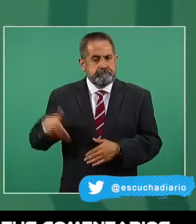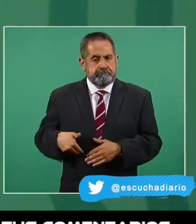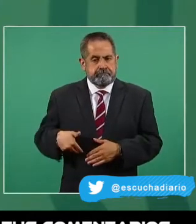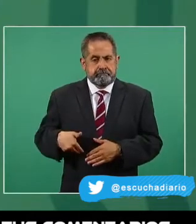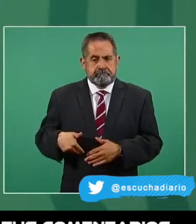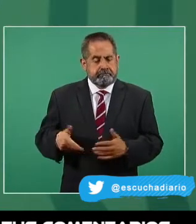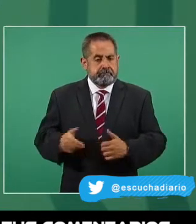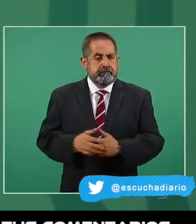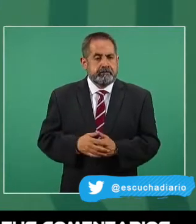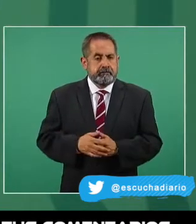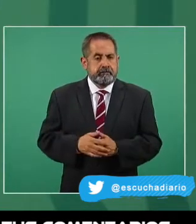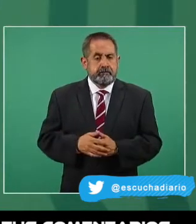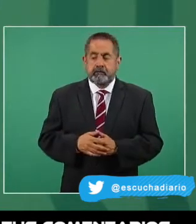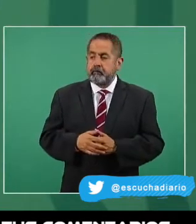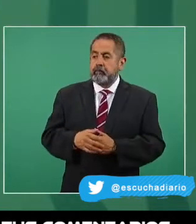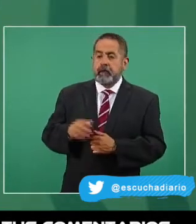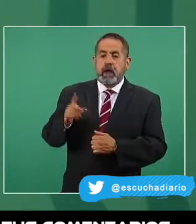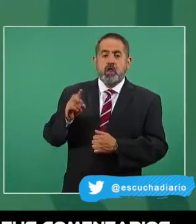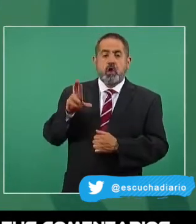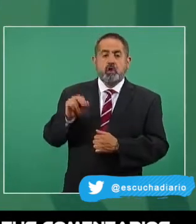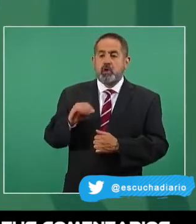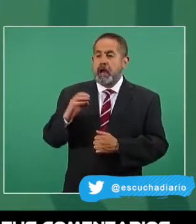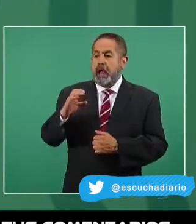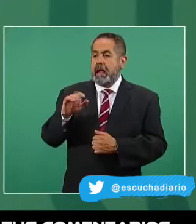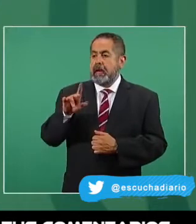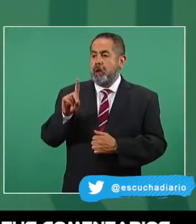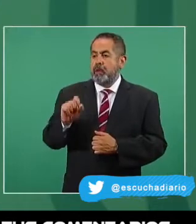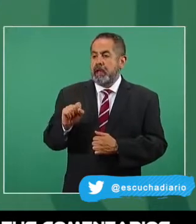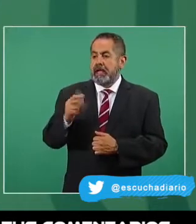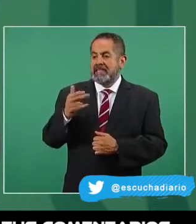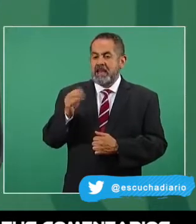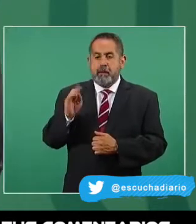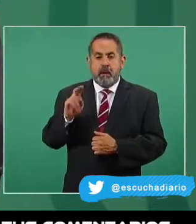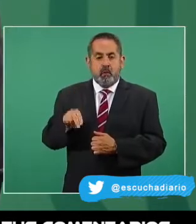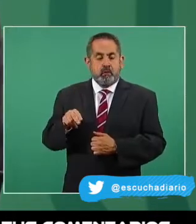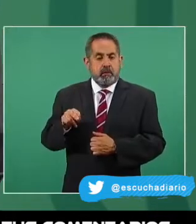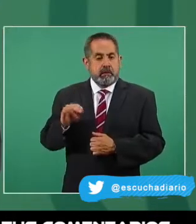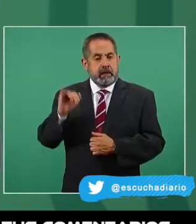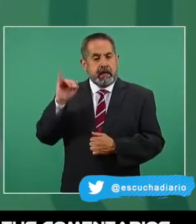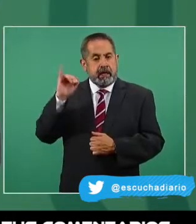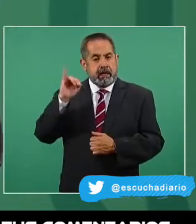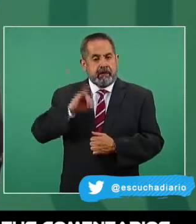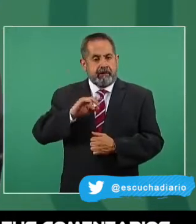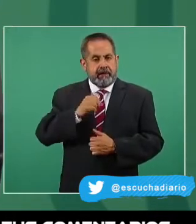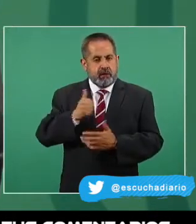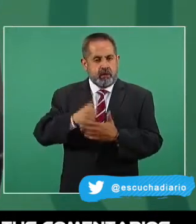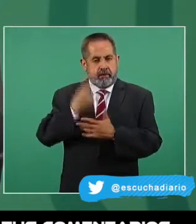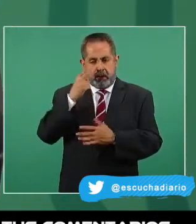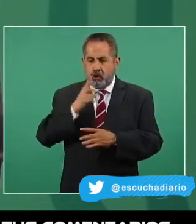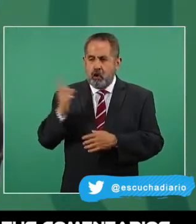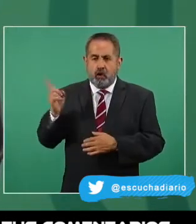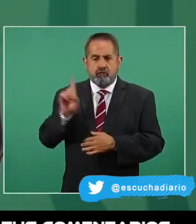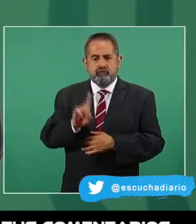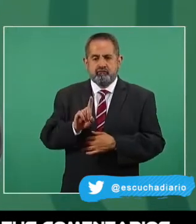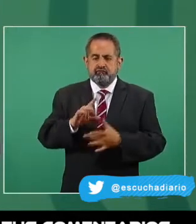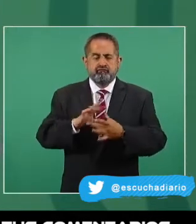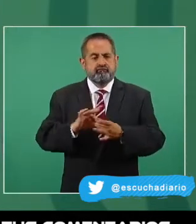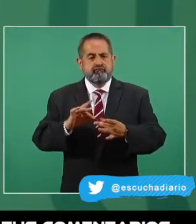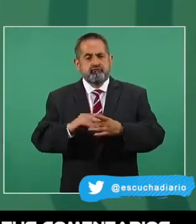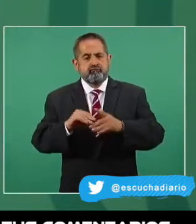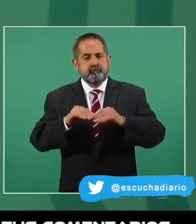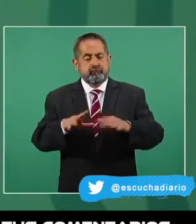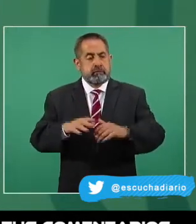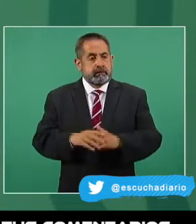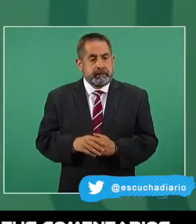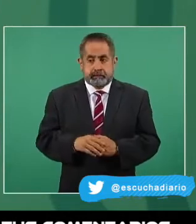hecho sumamente importante, ensombrecido por la tragedia del día de ayer, el canciller informó que se acordó con el gobierno ruso aumentar el número